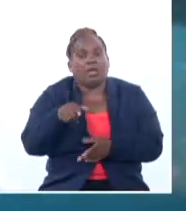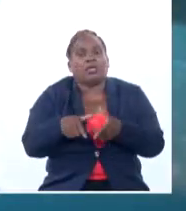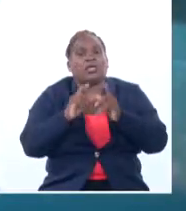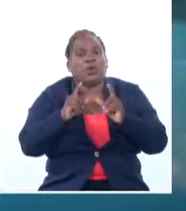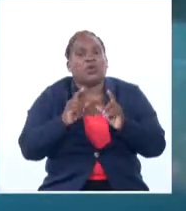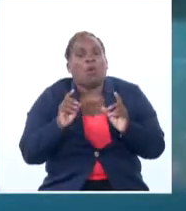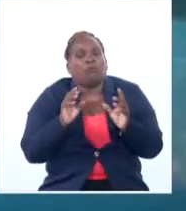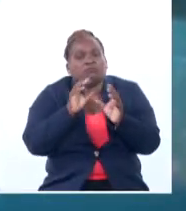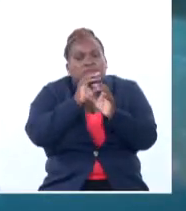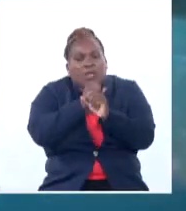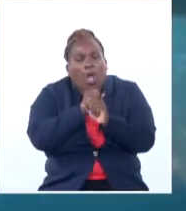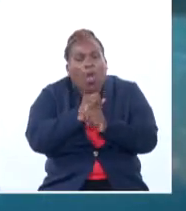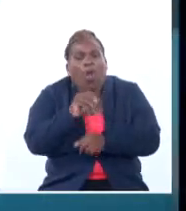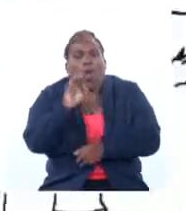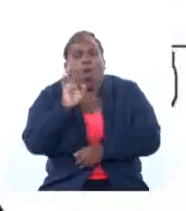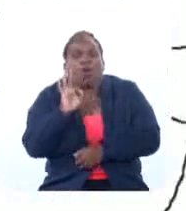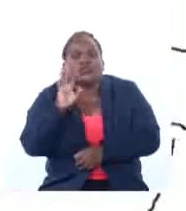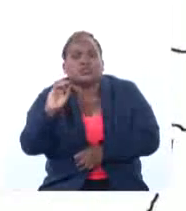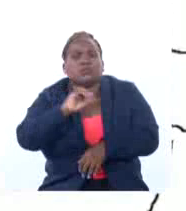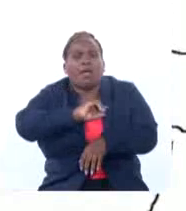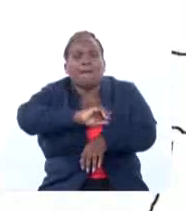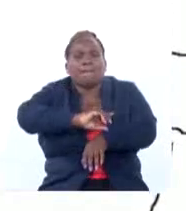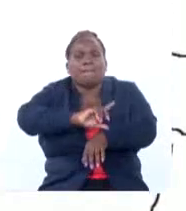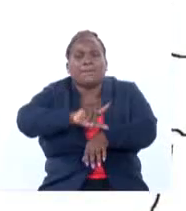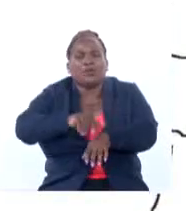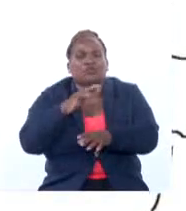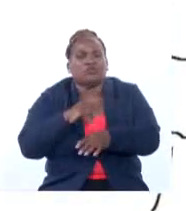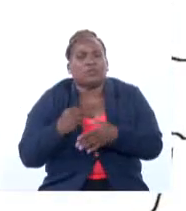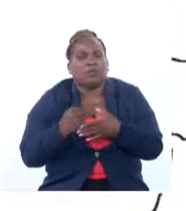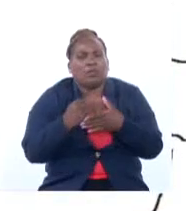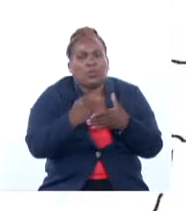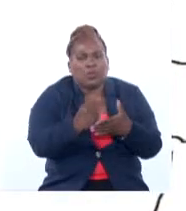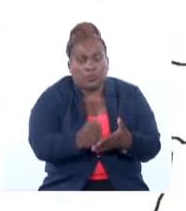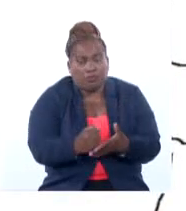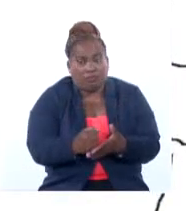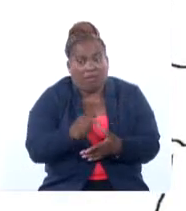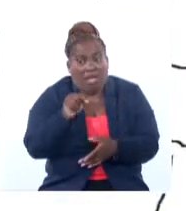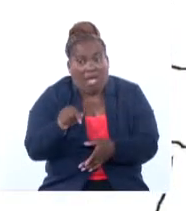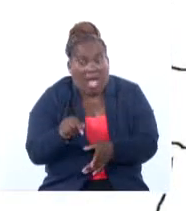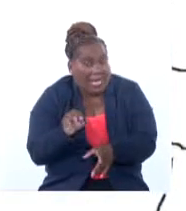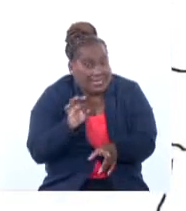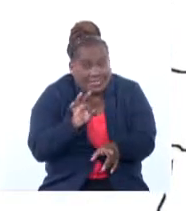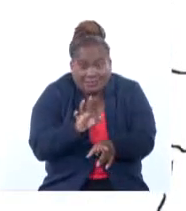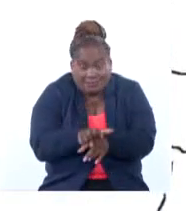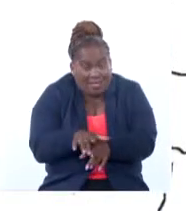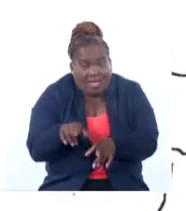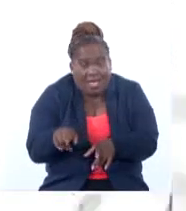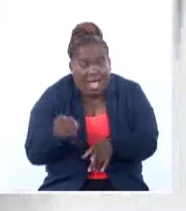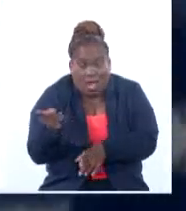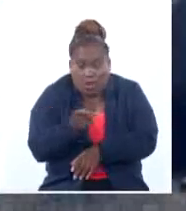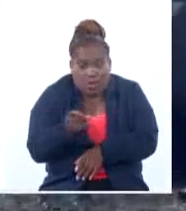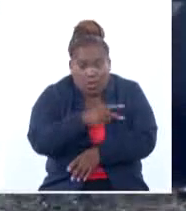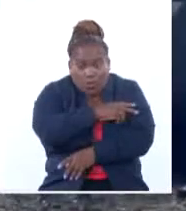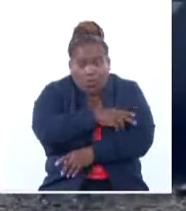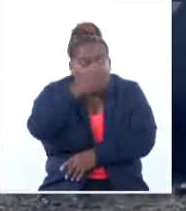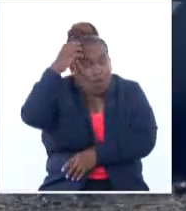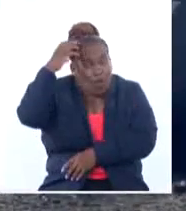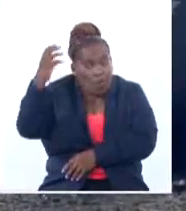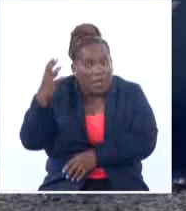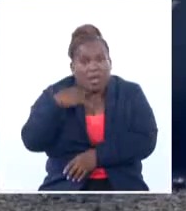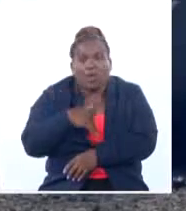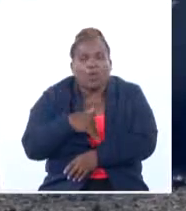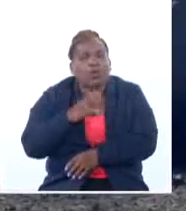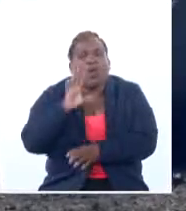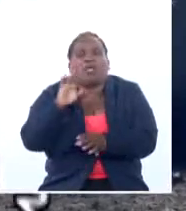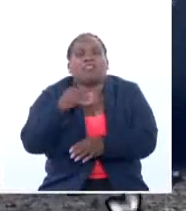80 minutos sin ayudantes presentes durante gran parte de ese tiempo. Desde entonces, ninguno de los dos gobiernos ha hecho pública